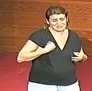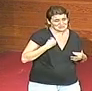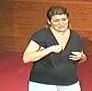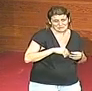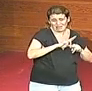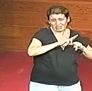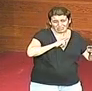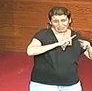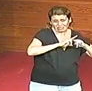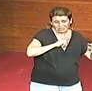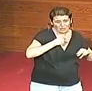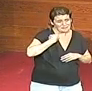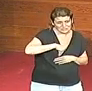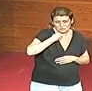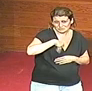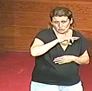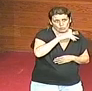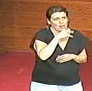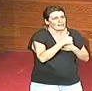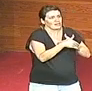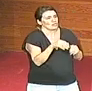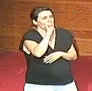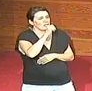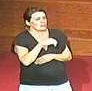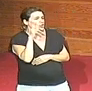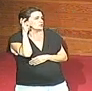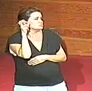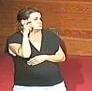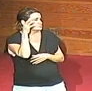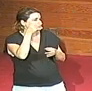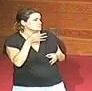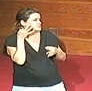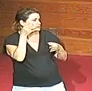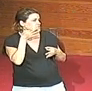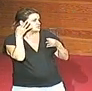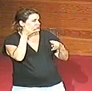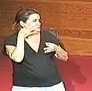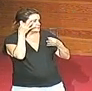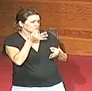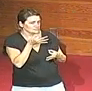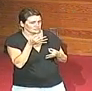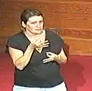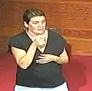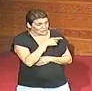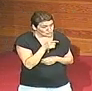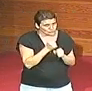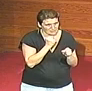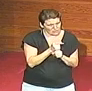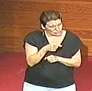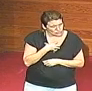estuviéramos en una habitación en vacío y nuestro sonido nos volviera a los oídos, ¿no? Pero eso es un trabajo, eso